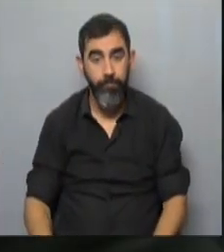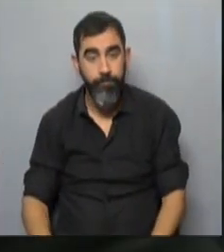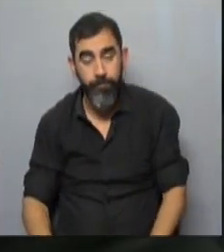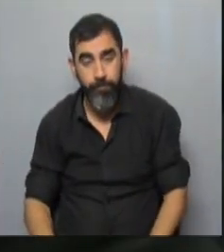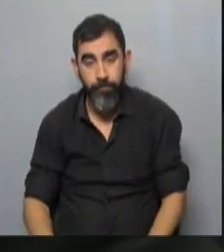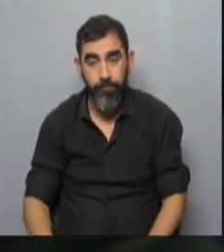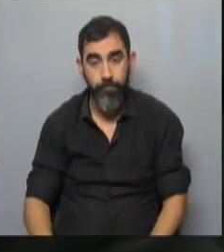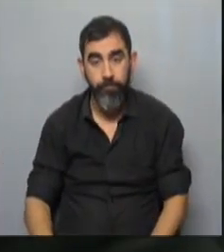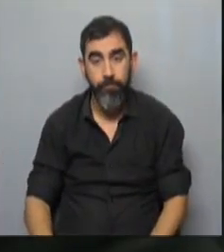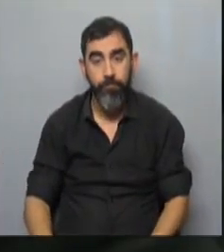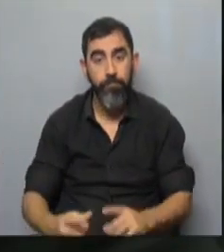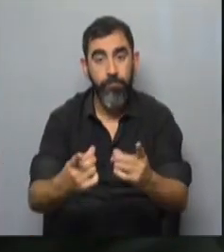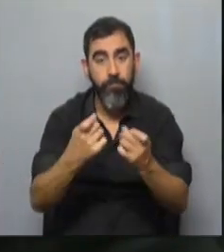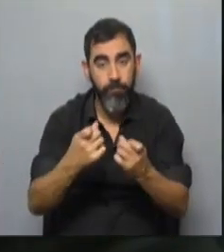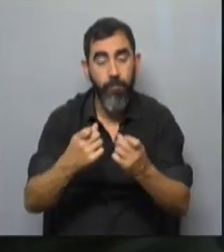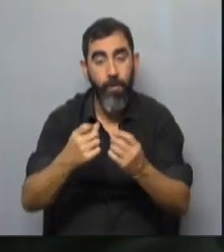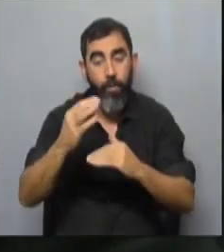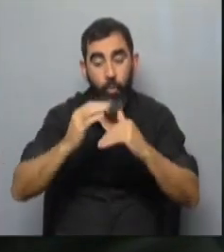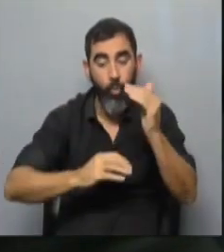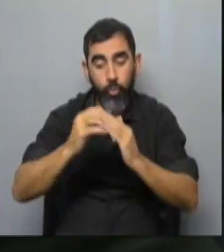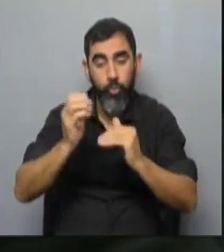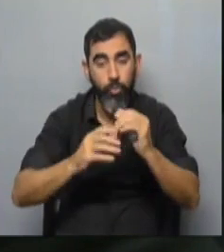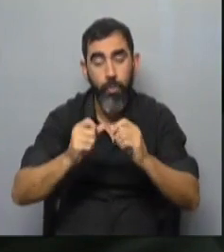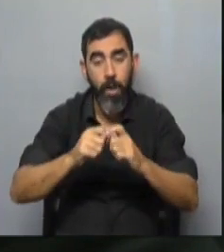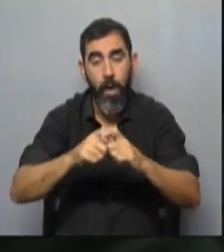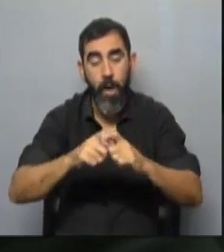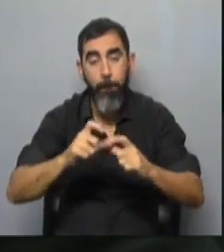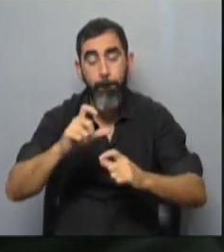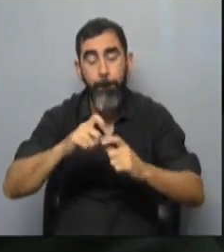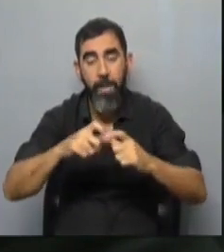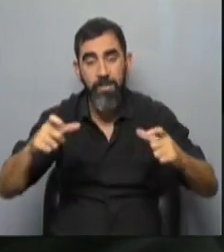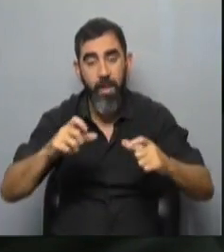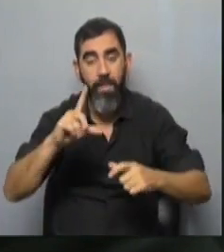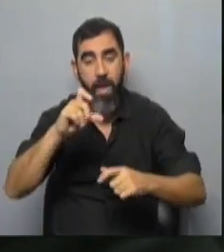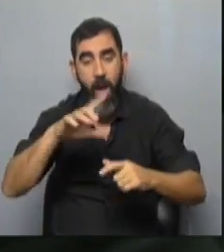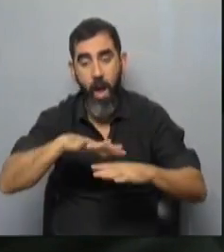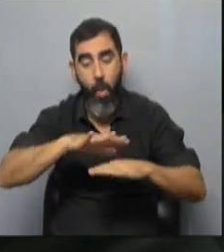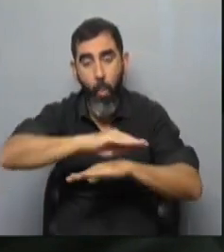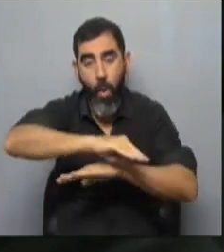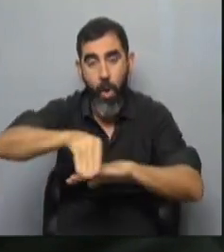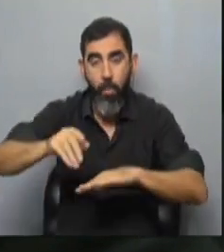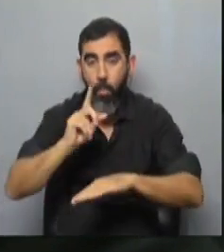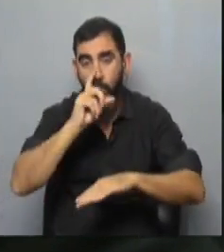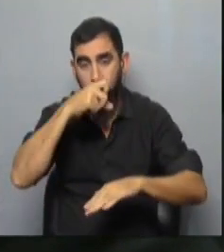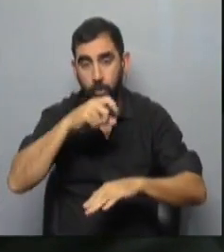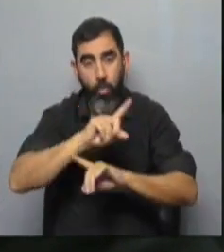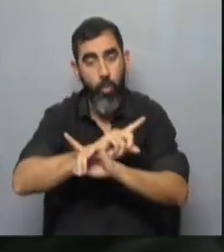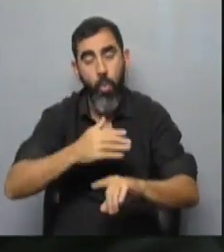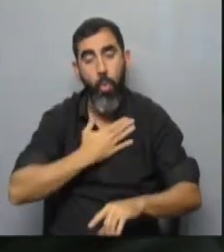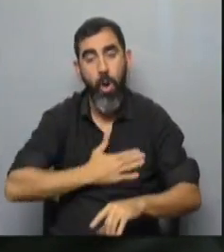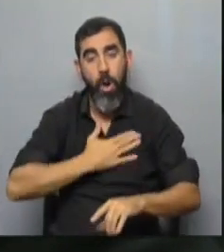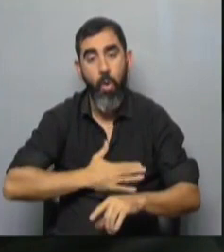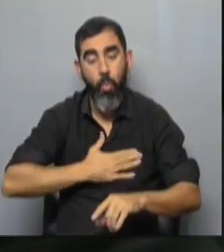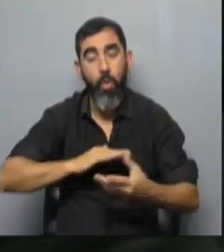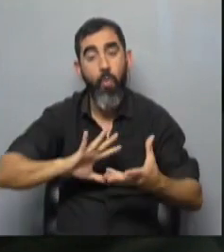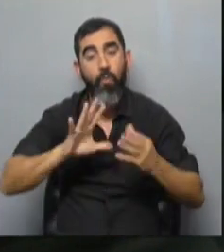Nosotros entendemos que es necesario construir infraestructura para aumentar la capacidad de agua disponible para el área metropolitana de Montevideo. No compartimos que la